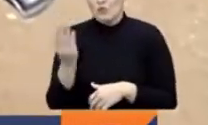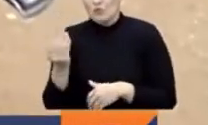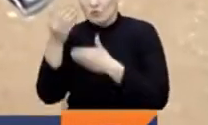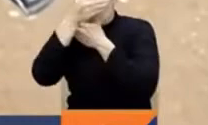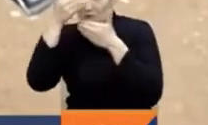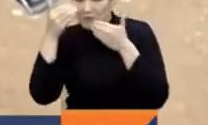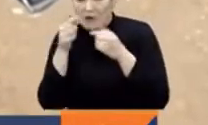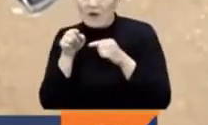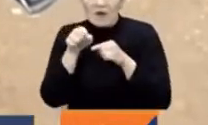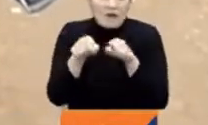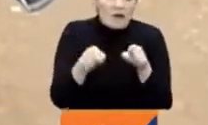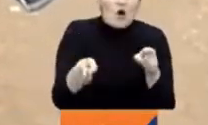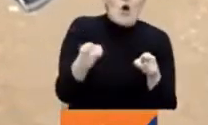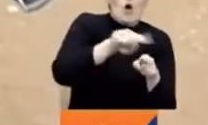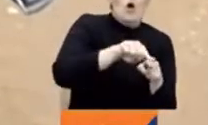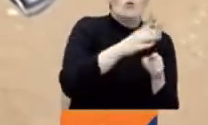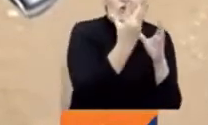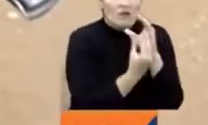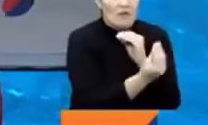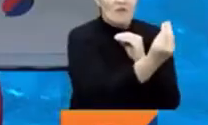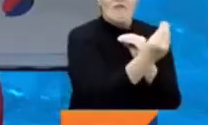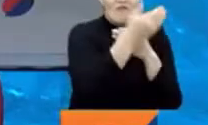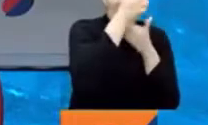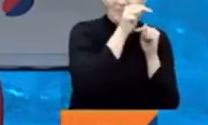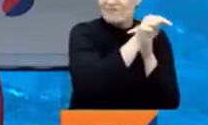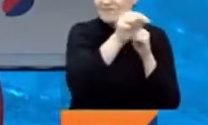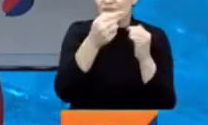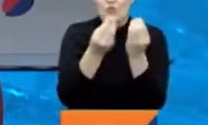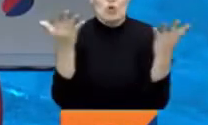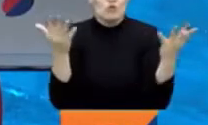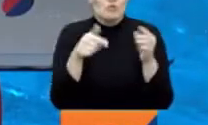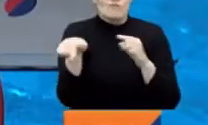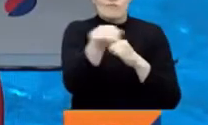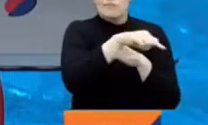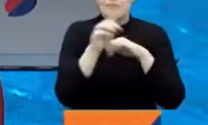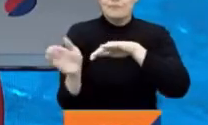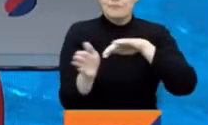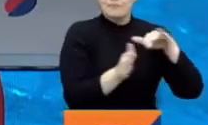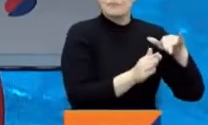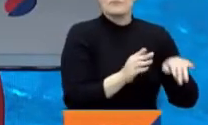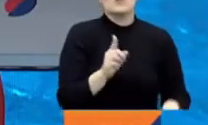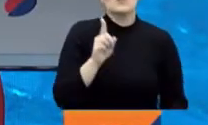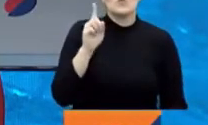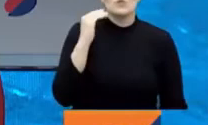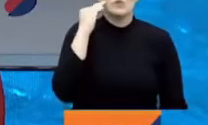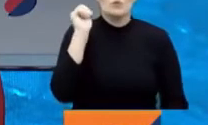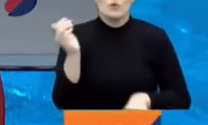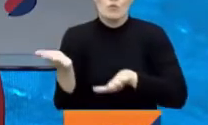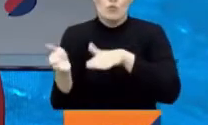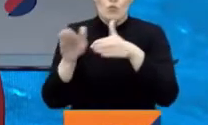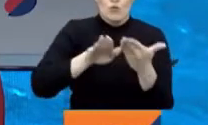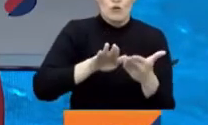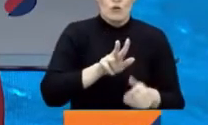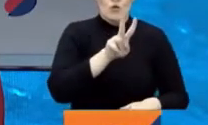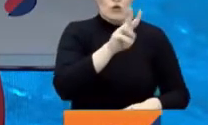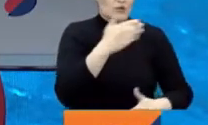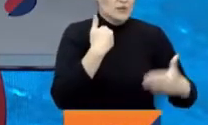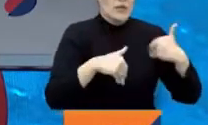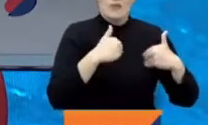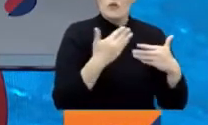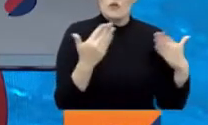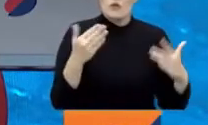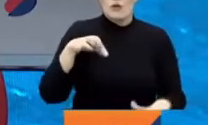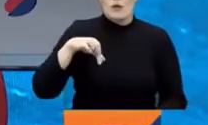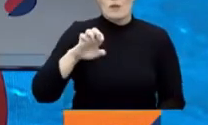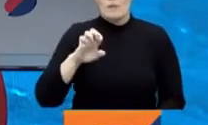Occidental y los contadores de las disidencias de las FARC. Una mujer muerta y dos personas heridas dejó un nuevo ataque en Peque, al parecer